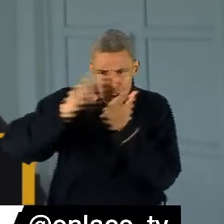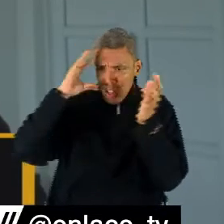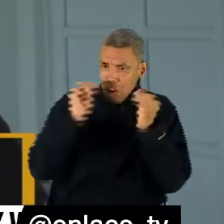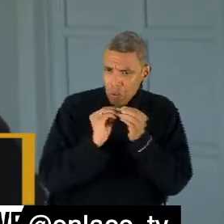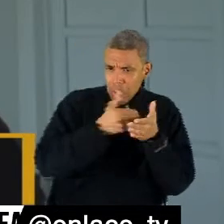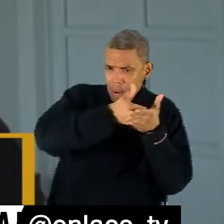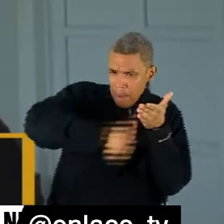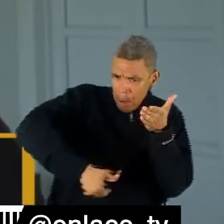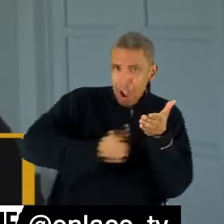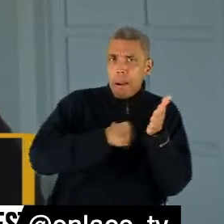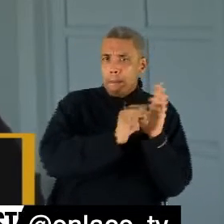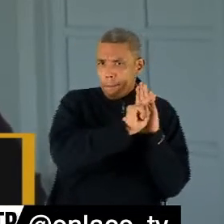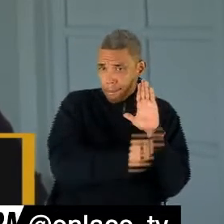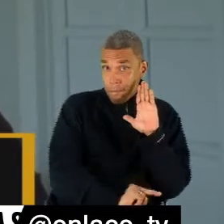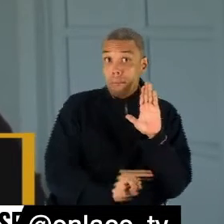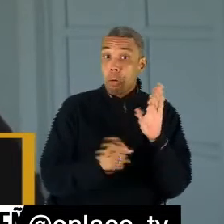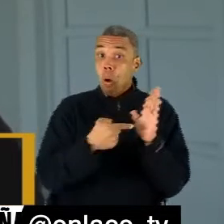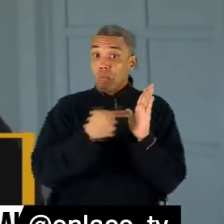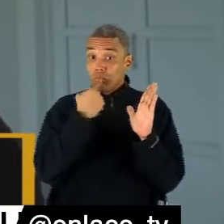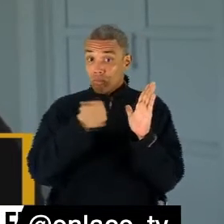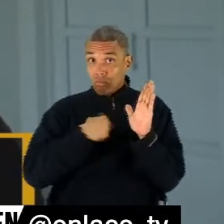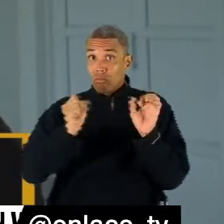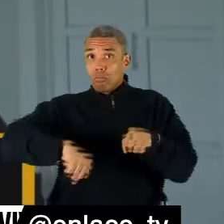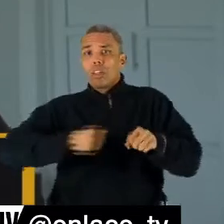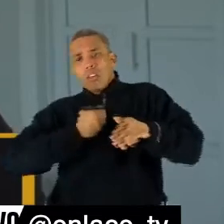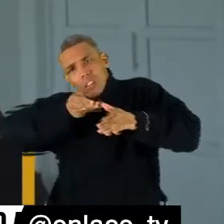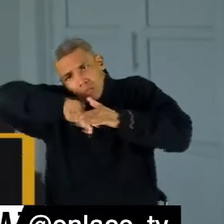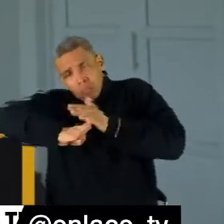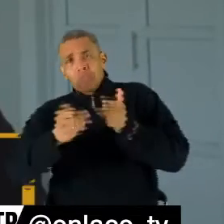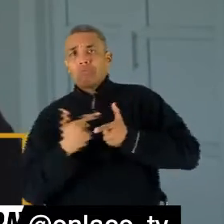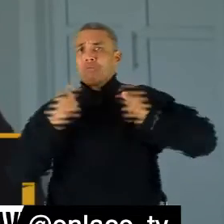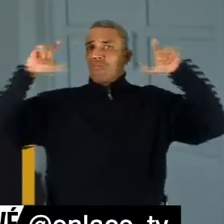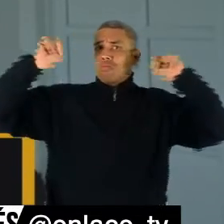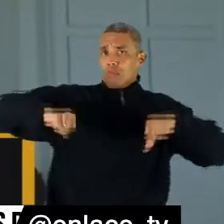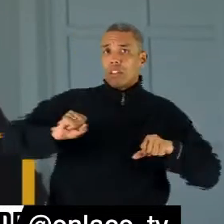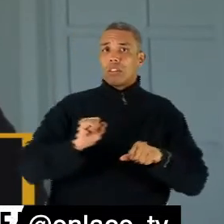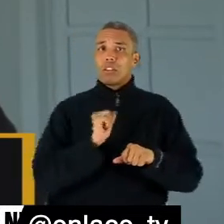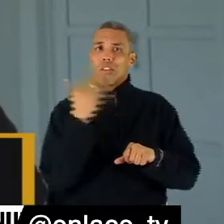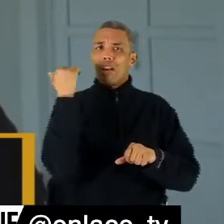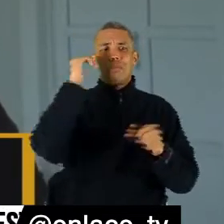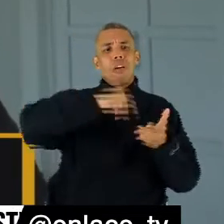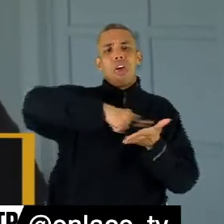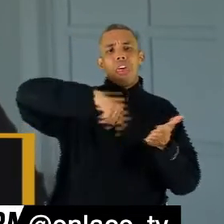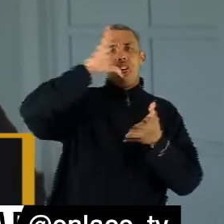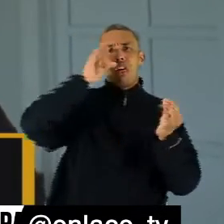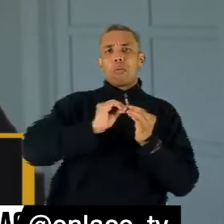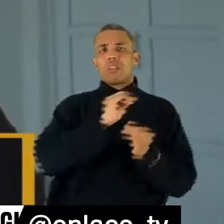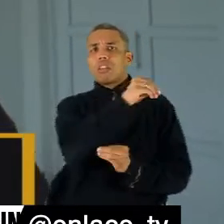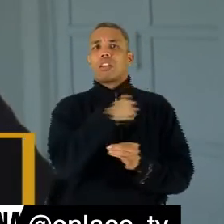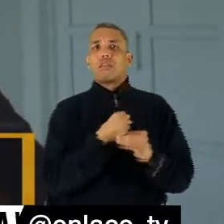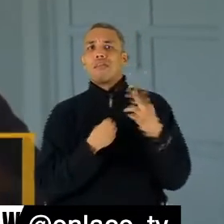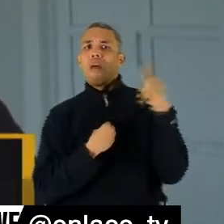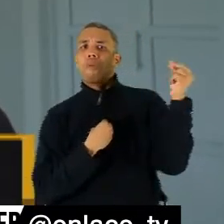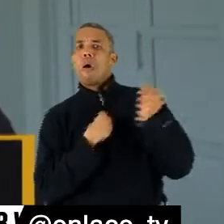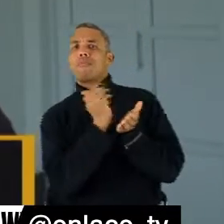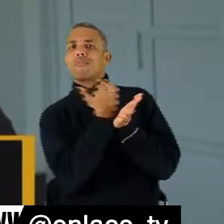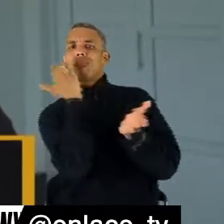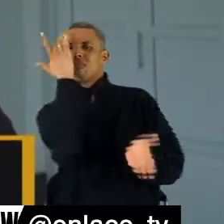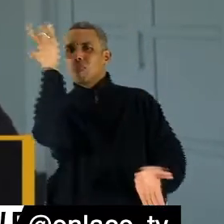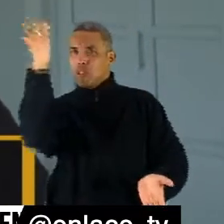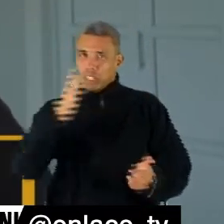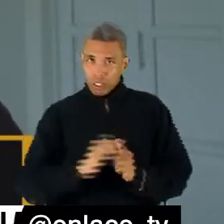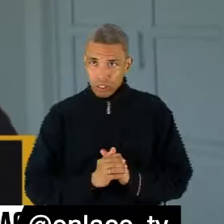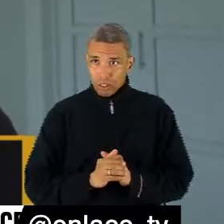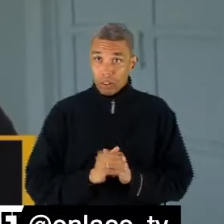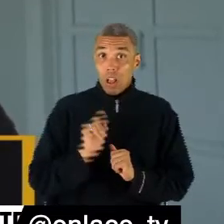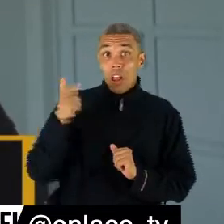Bermeja de impedir el ingreso de los dirigentes sindicales está perfectamente alineada con lo que ocurre en Cartagena y lo que ocurre en estaciones como Castilla y Chichimene. Respecto a las